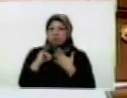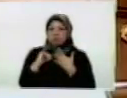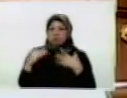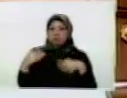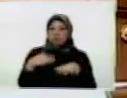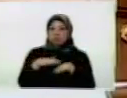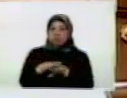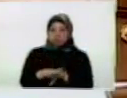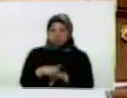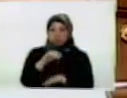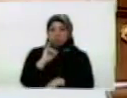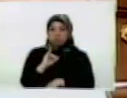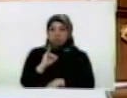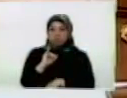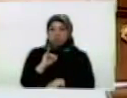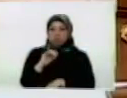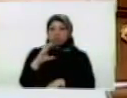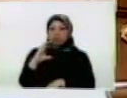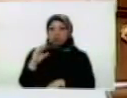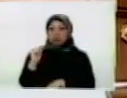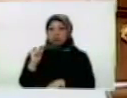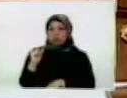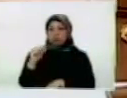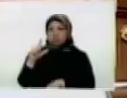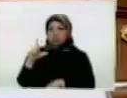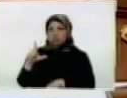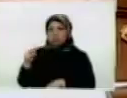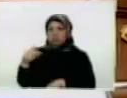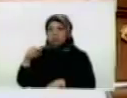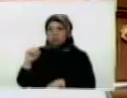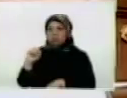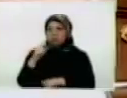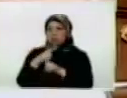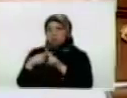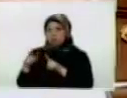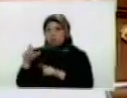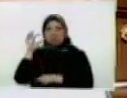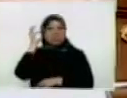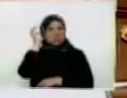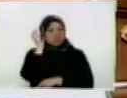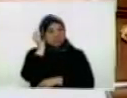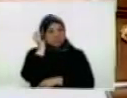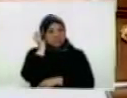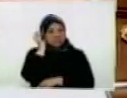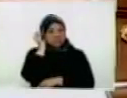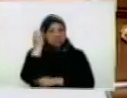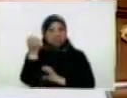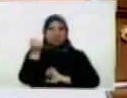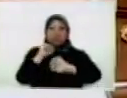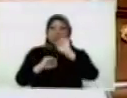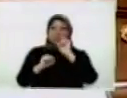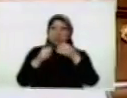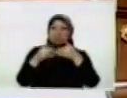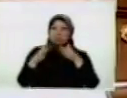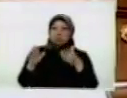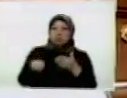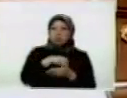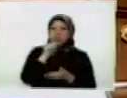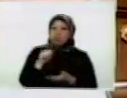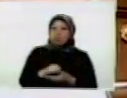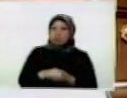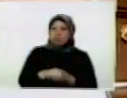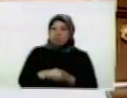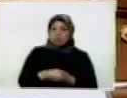fuese designada la ciudadana Carmen Marisela Castro Gili como defensora pública general. Sometido